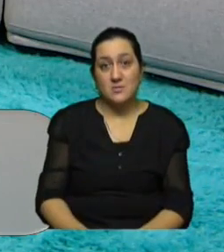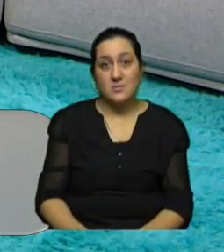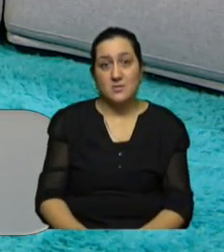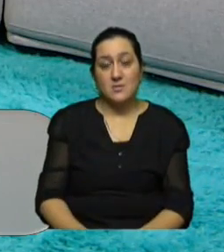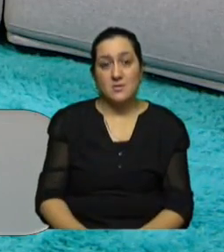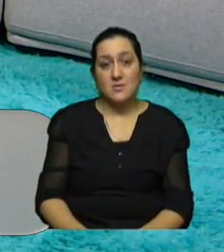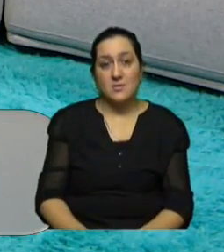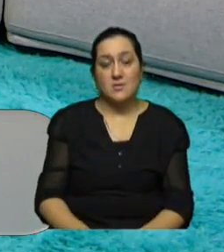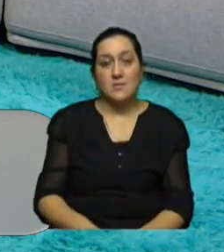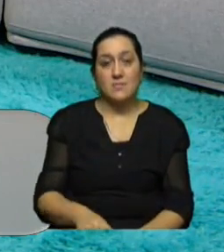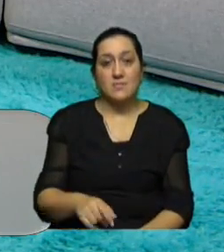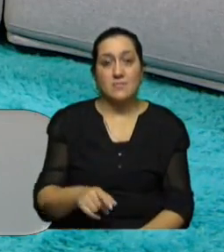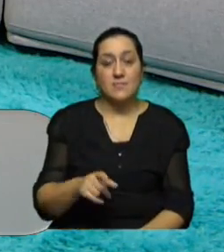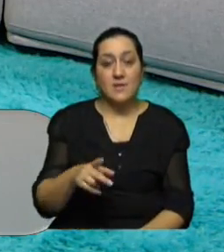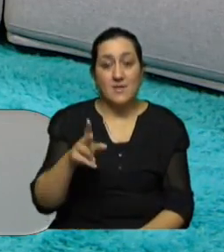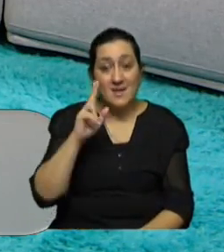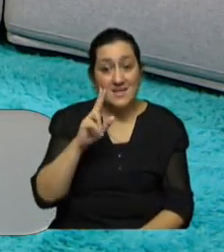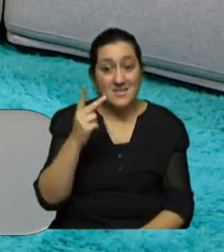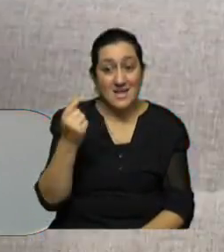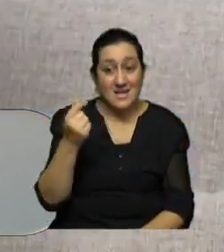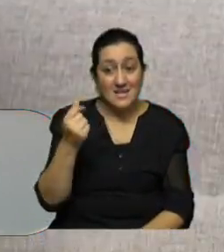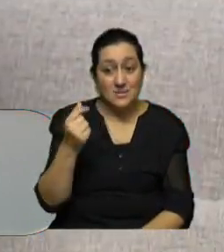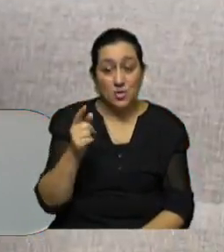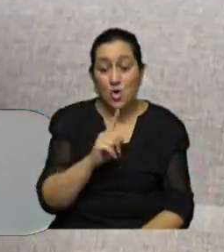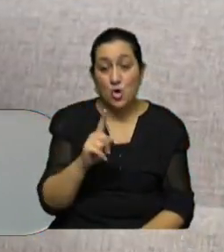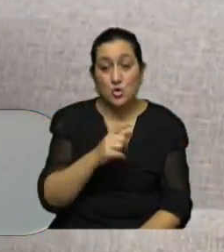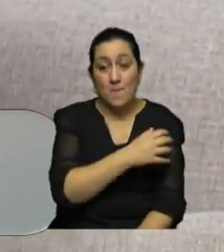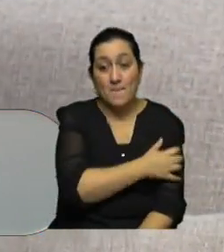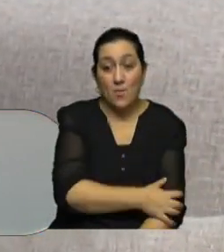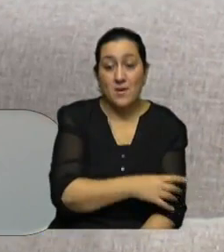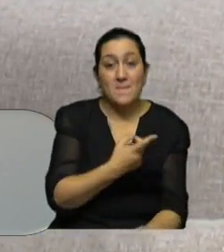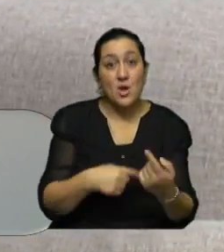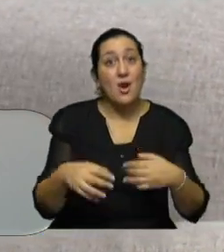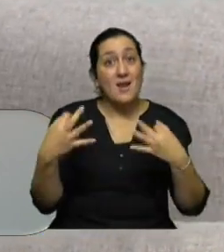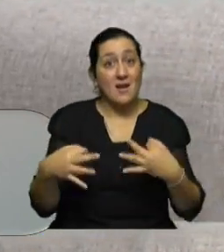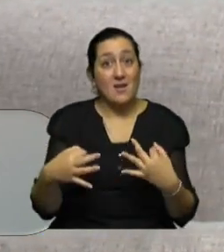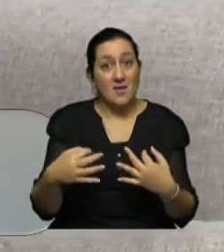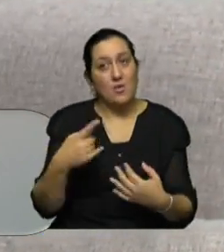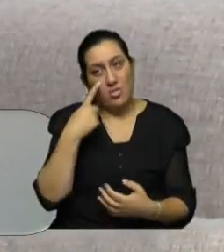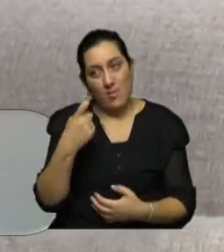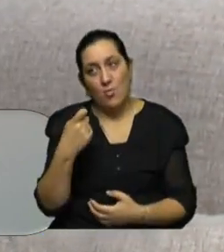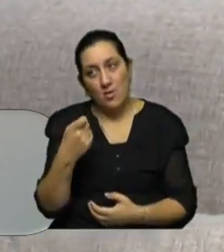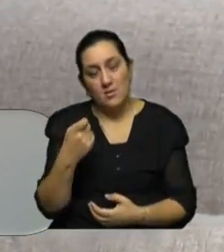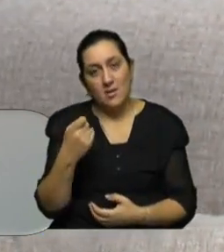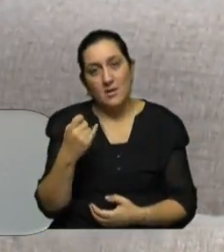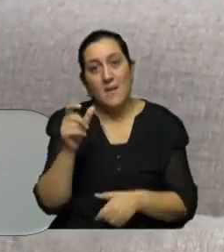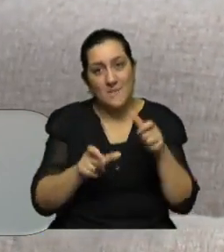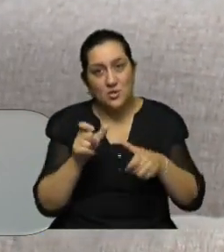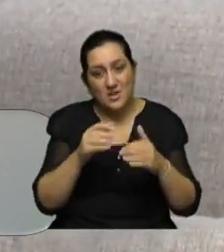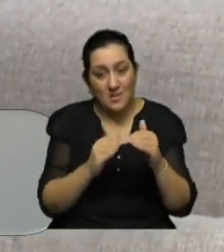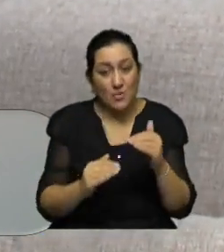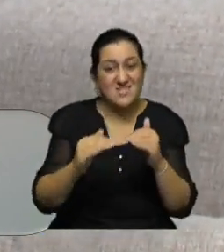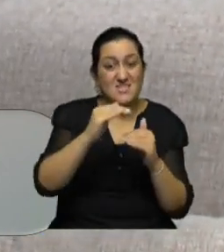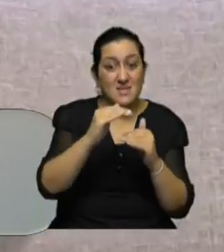ese umbral o de ese ingreso monetario no son pobres, pero en la realidad podemos ver que muchas personas que están por encima de ese